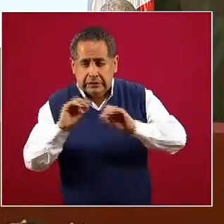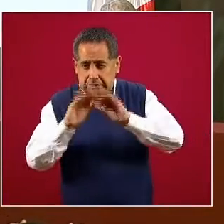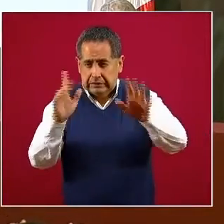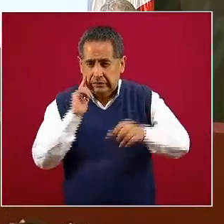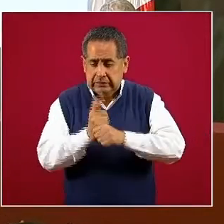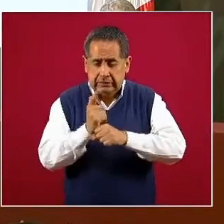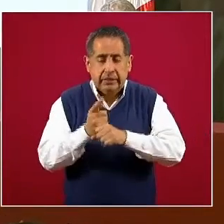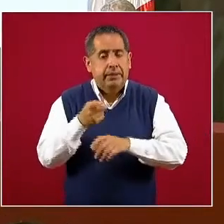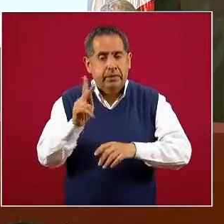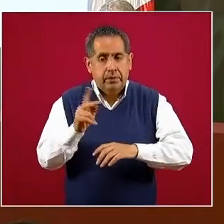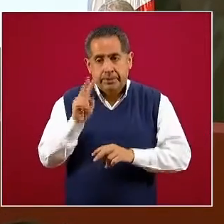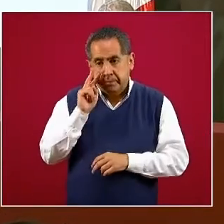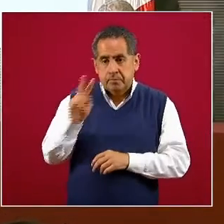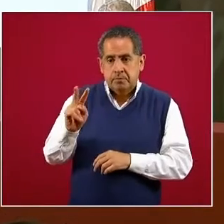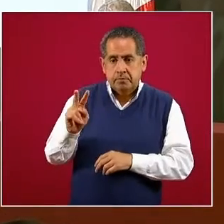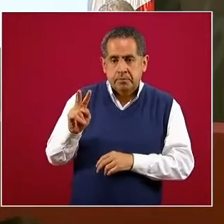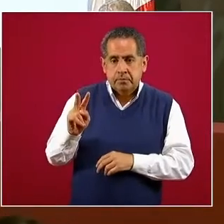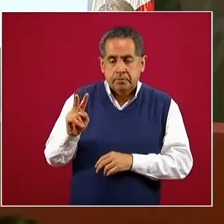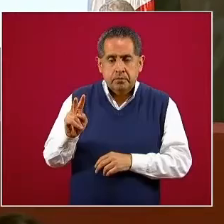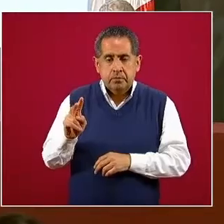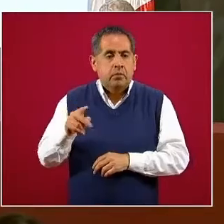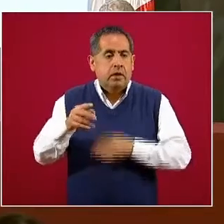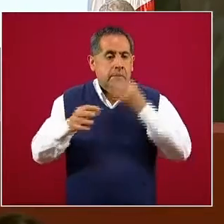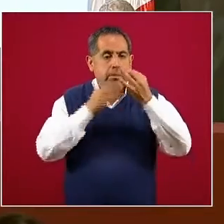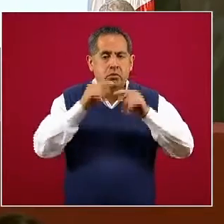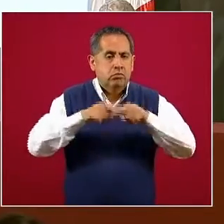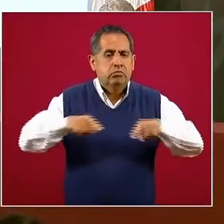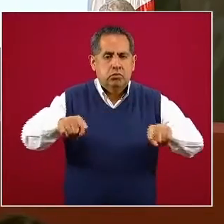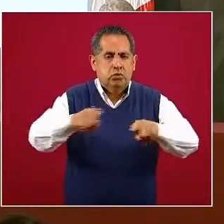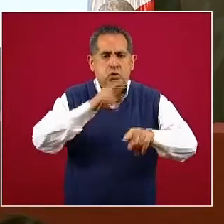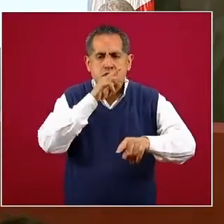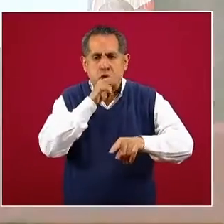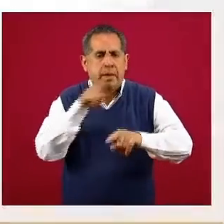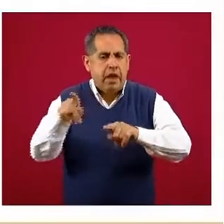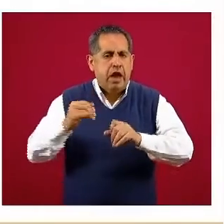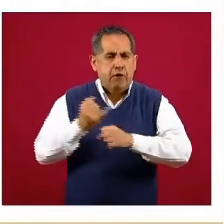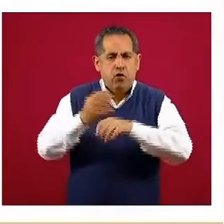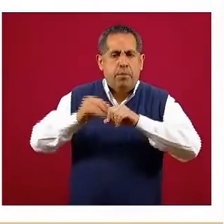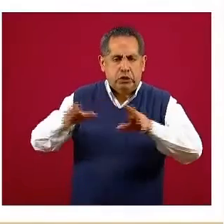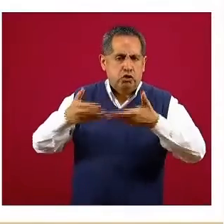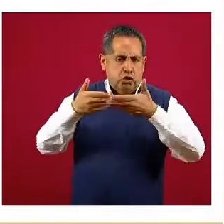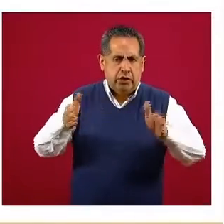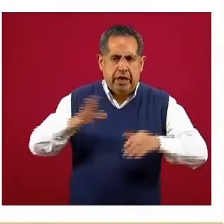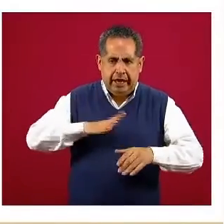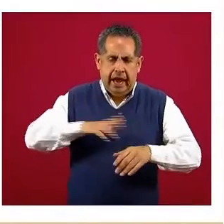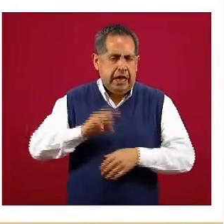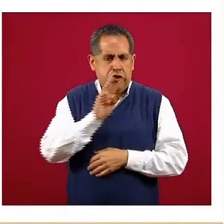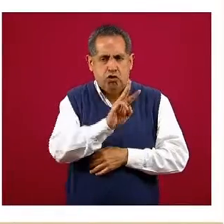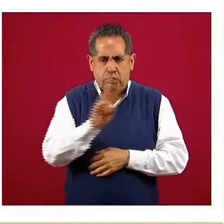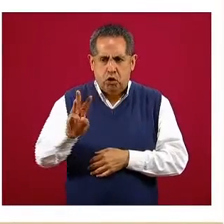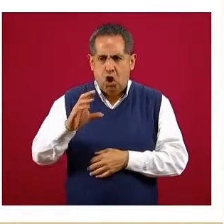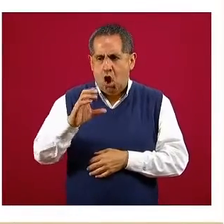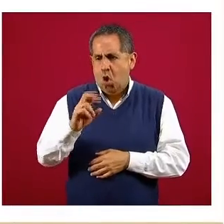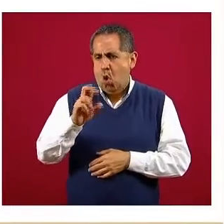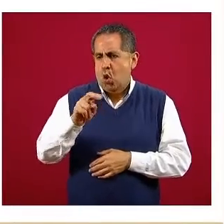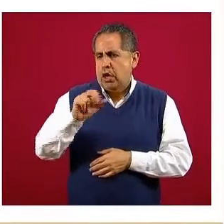Llevamos 61 días del ciclo de nueva normalidad. Recordamos que la nueva normalidad implica cambios en nuestra